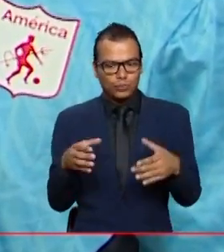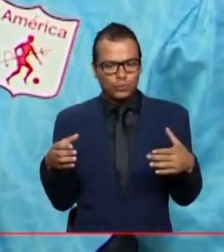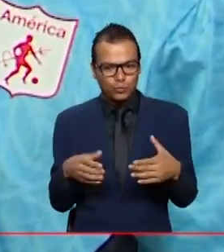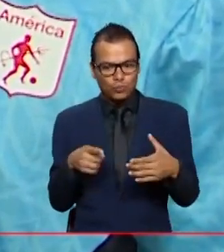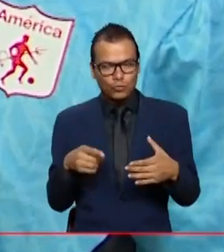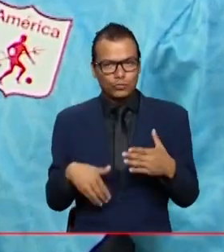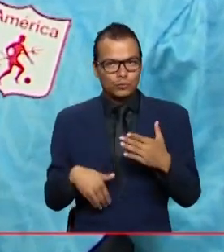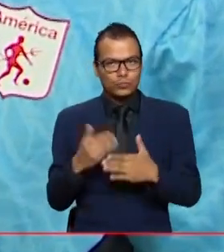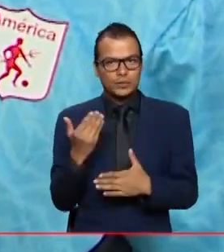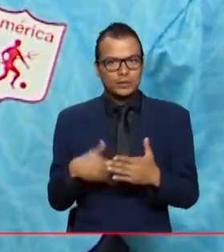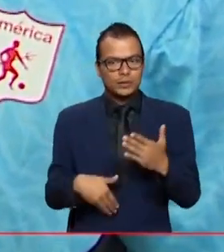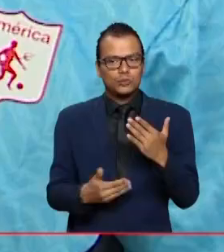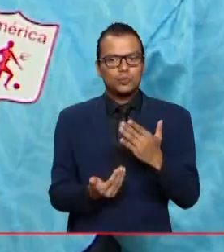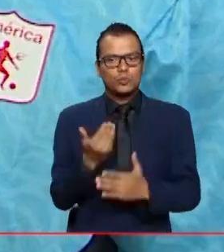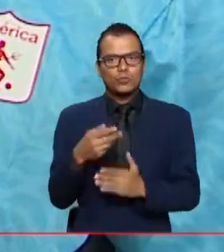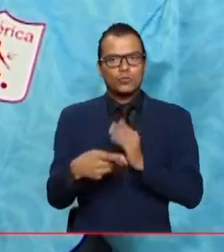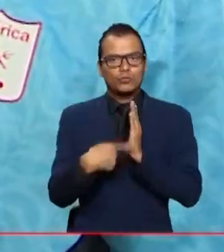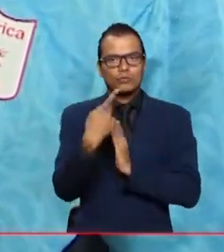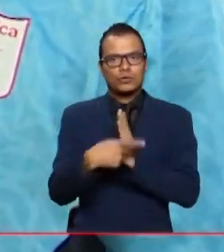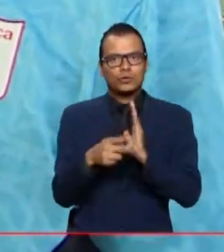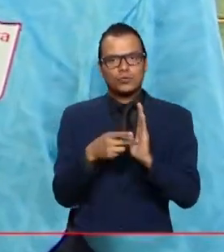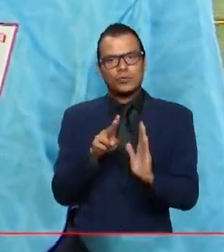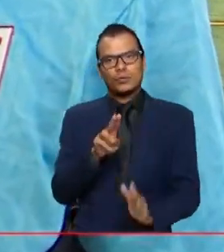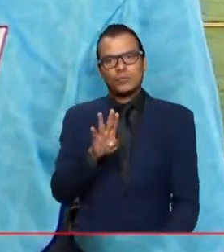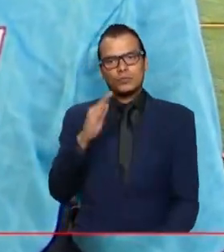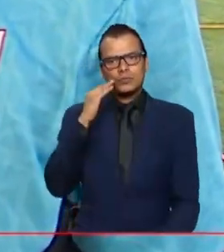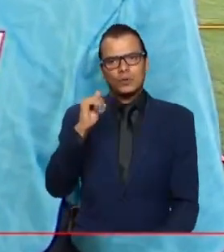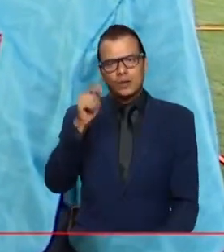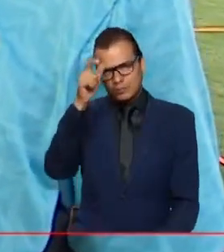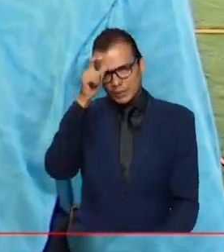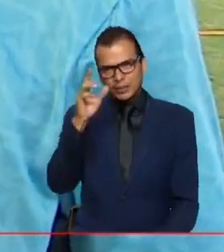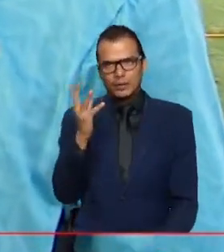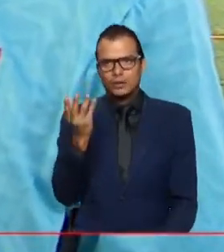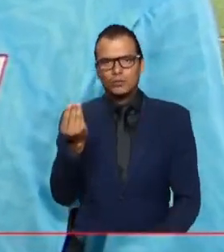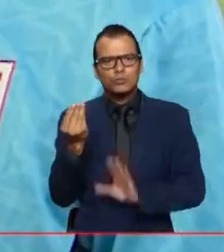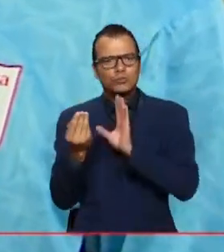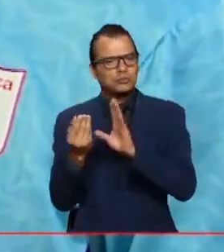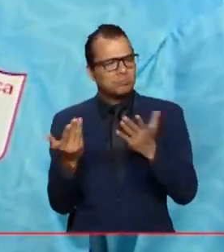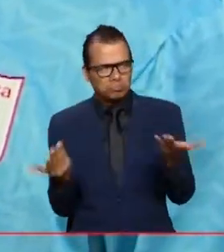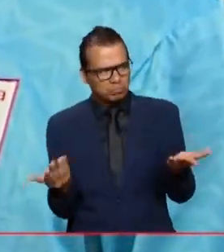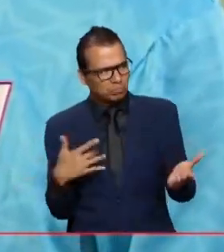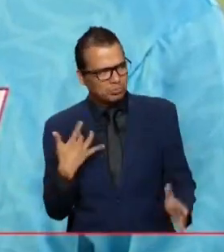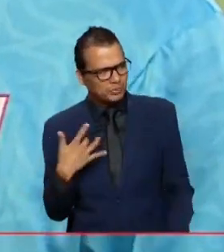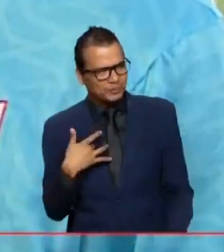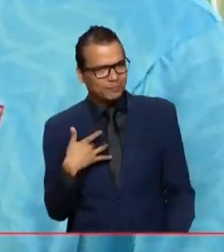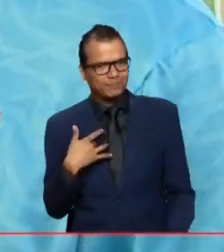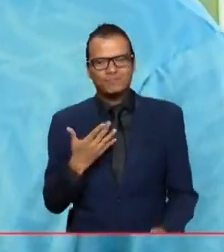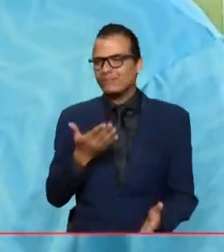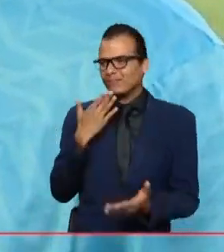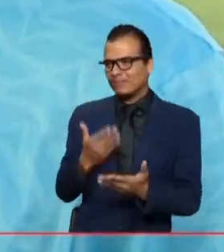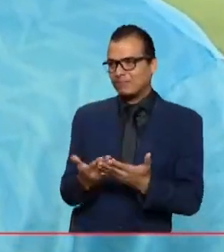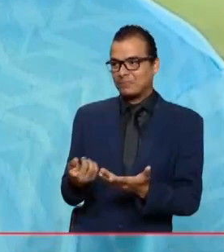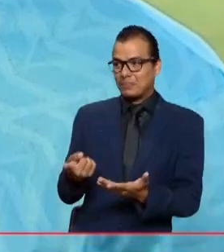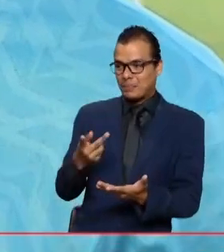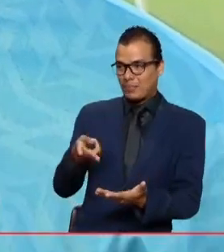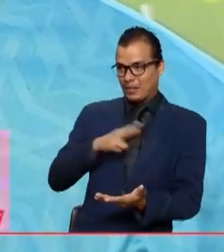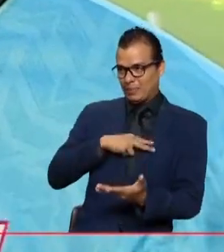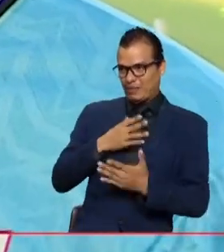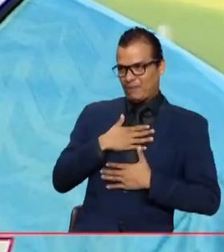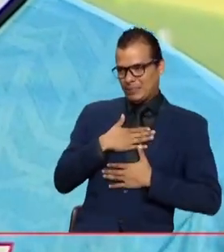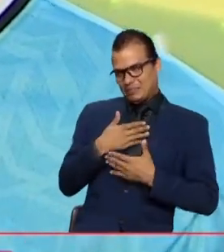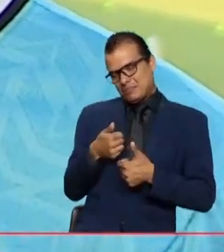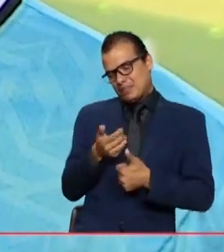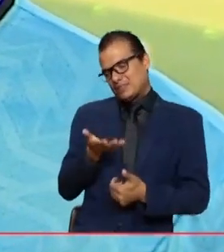de 2024 del conjunto de Escarlata Femenino. Bueno, muchas gracias por las felicitaciones, por las palabras de aliento para esta nueva